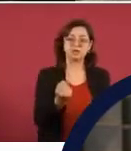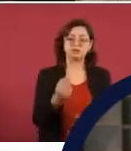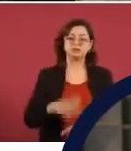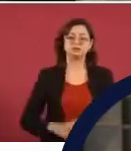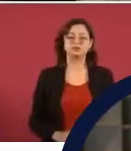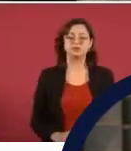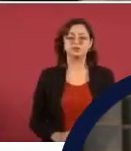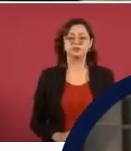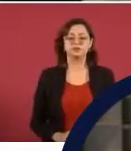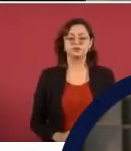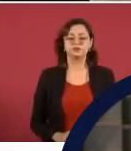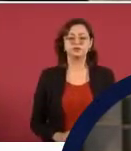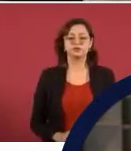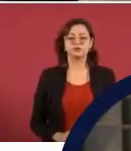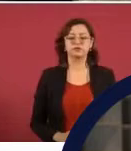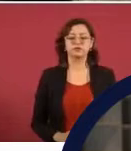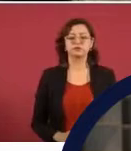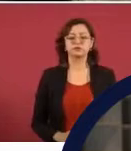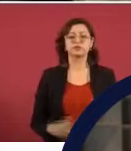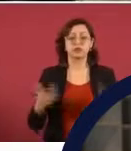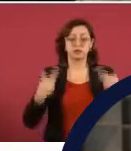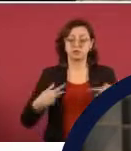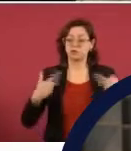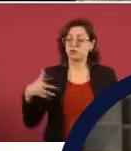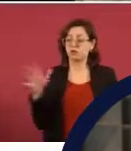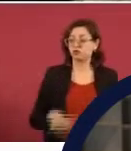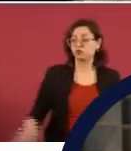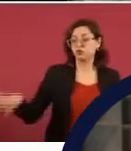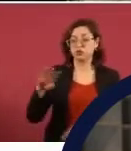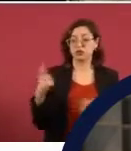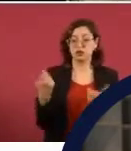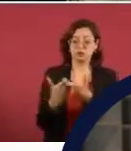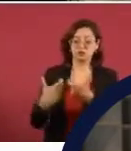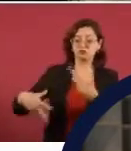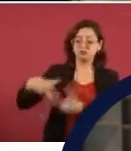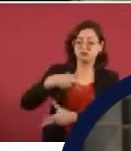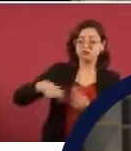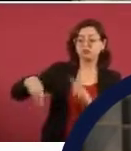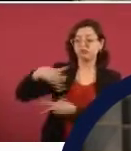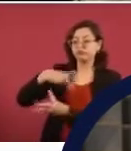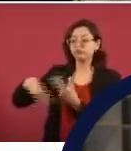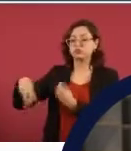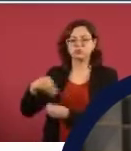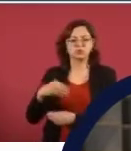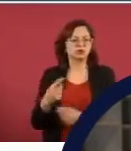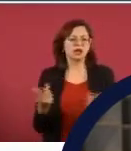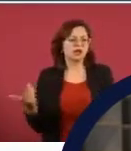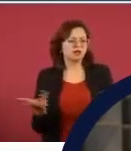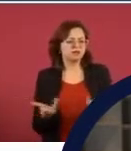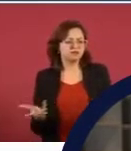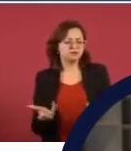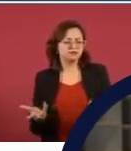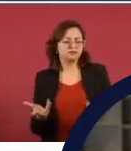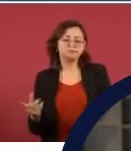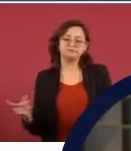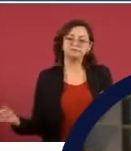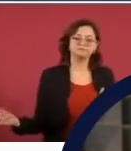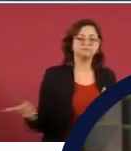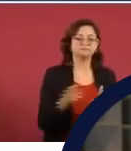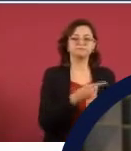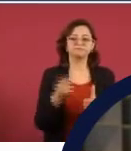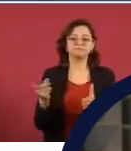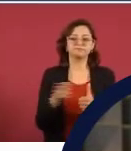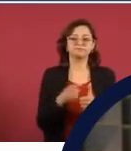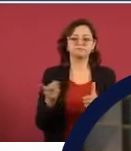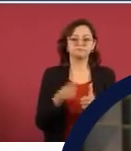pues también han sido cuestionados por los expertos. Por ejemplo, se dice a través de las becas a los jóvenes, a través del programa de